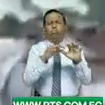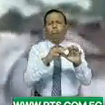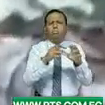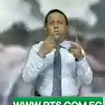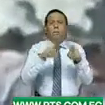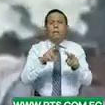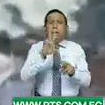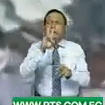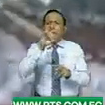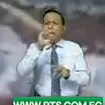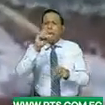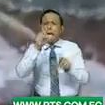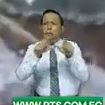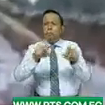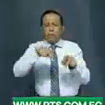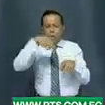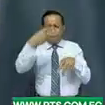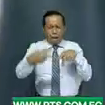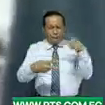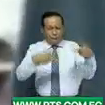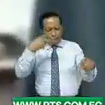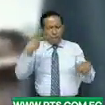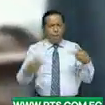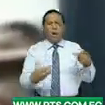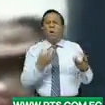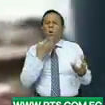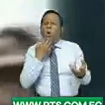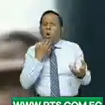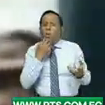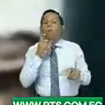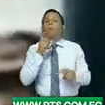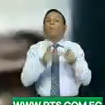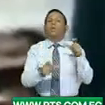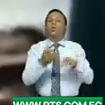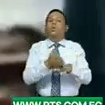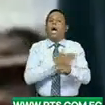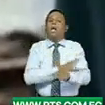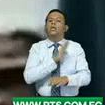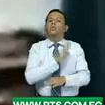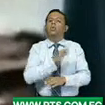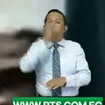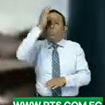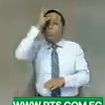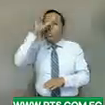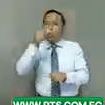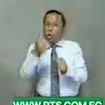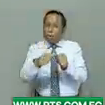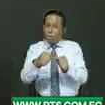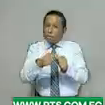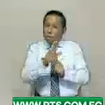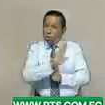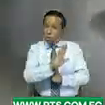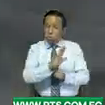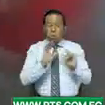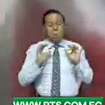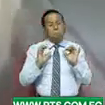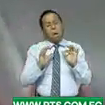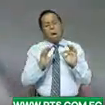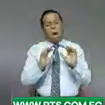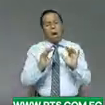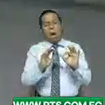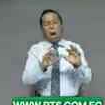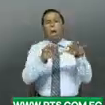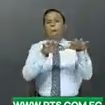70 heridos, se produjo cuando los fieles se reunían para una congregación conocida como Sirk, un acto de recuerdo